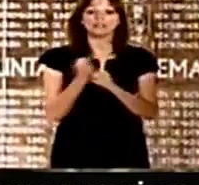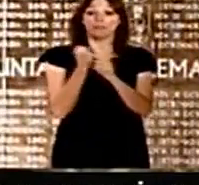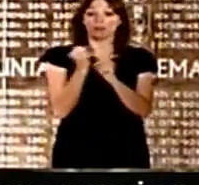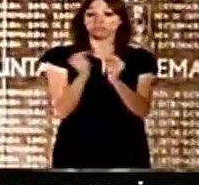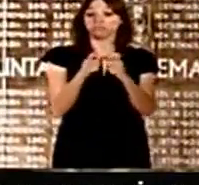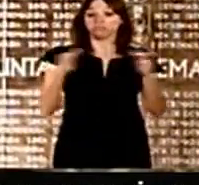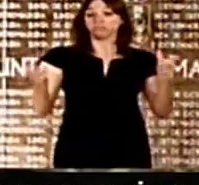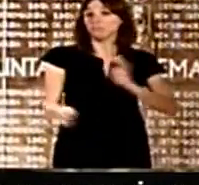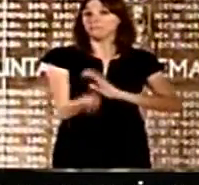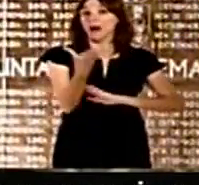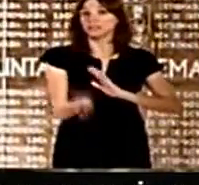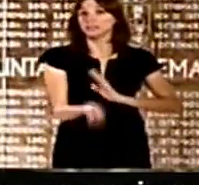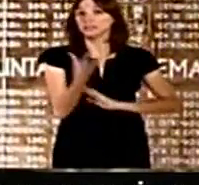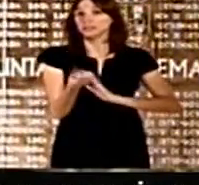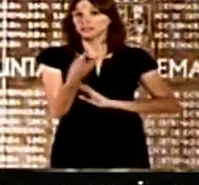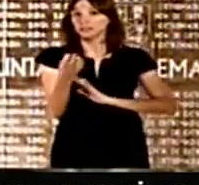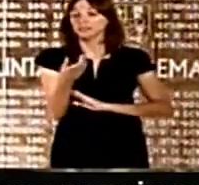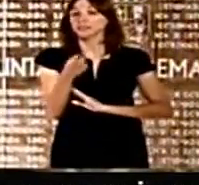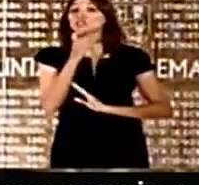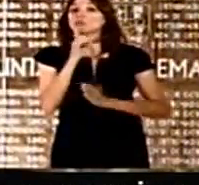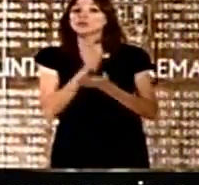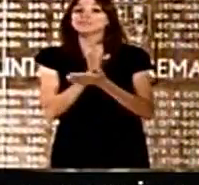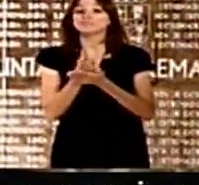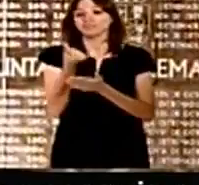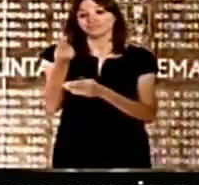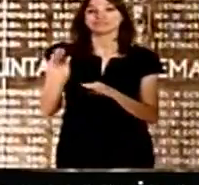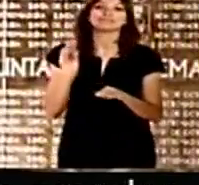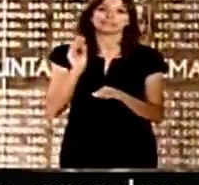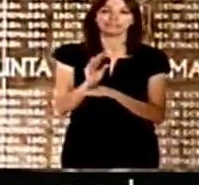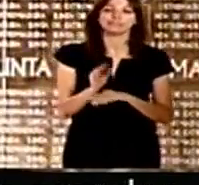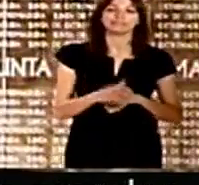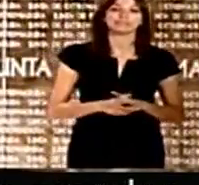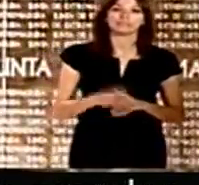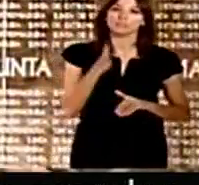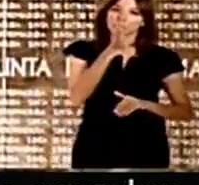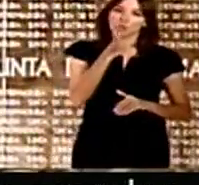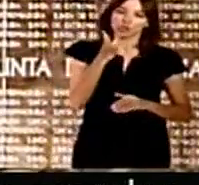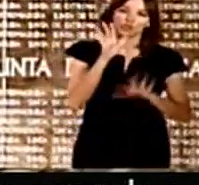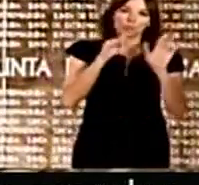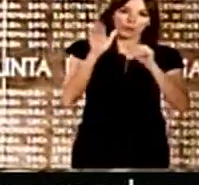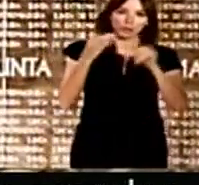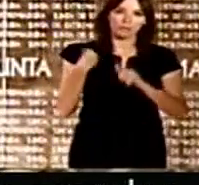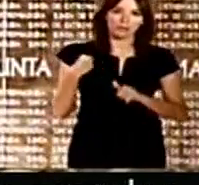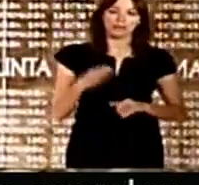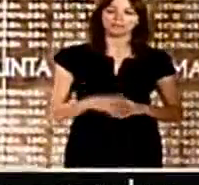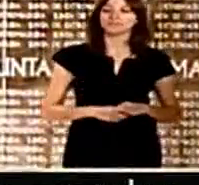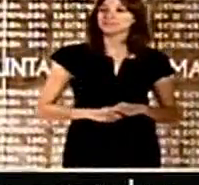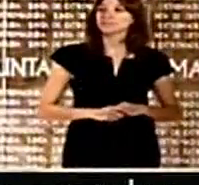de las grandes inversiones y a aquellos que nos vean atractivos, que es lo que estamos haciendo con estas convocatorias.